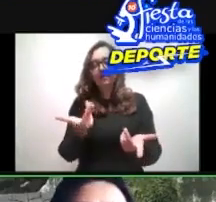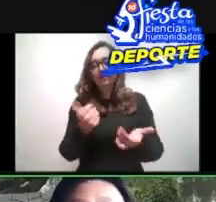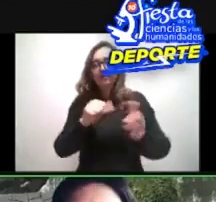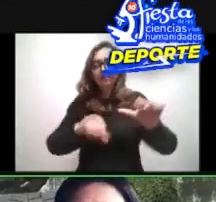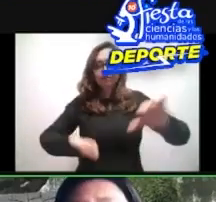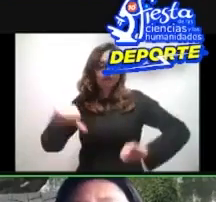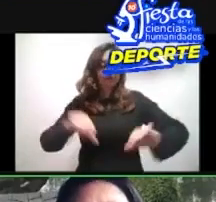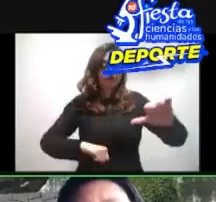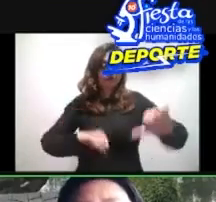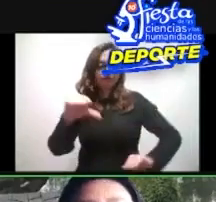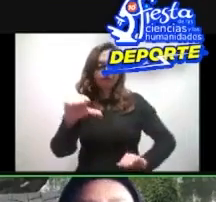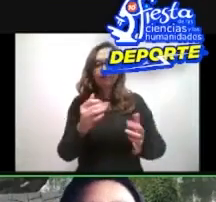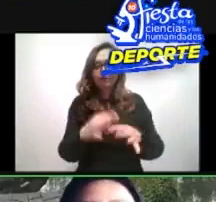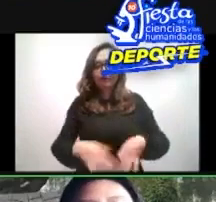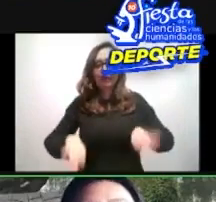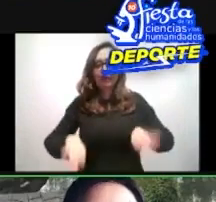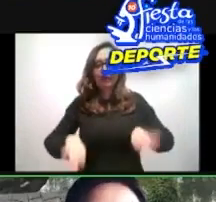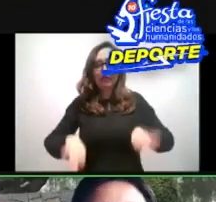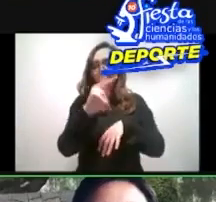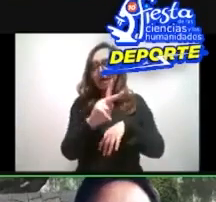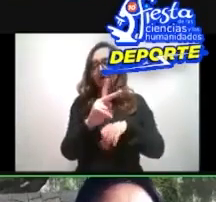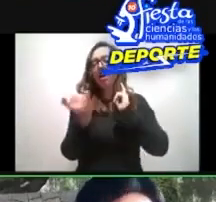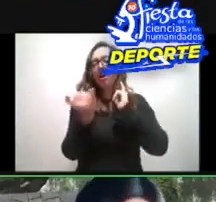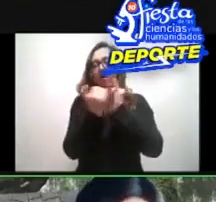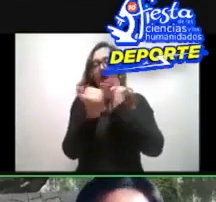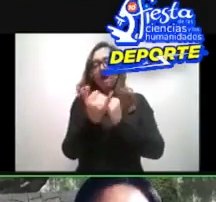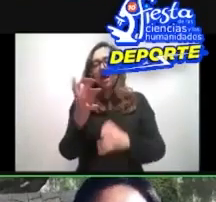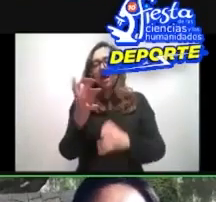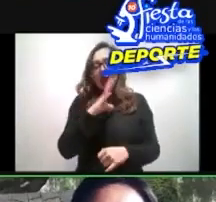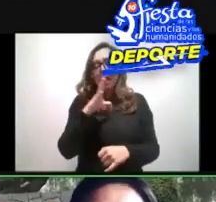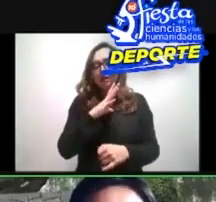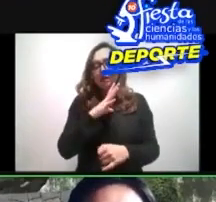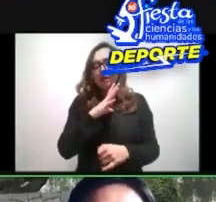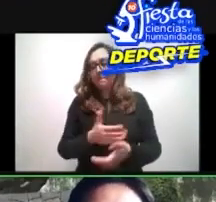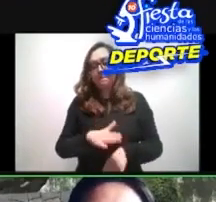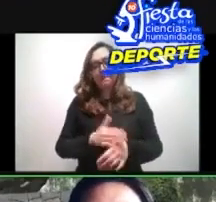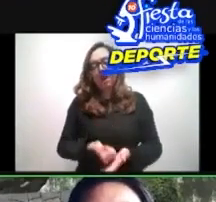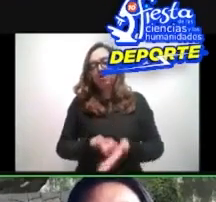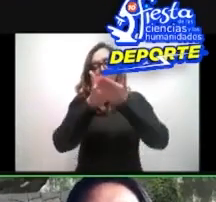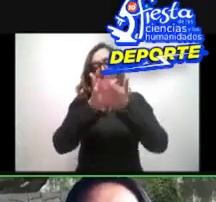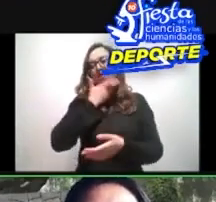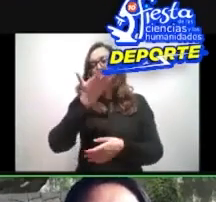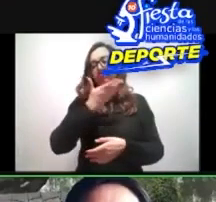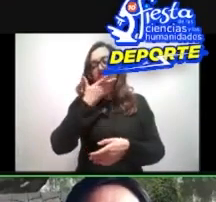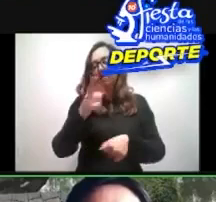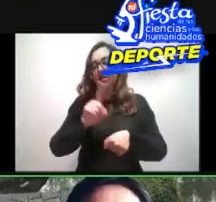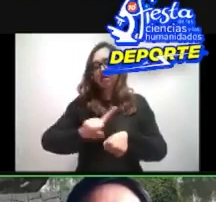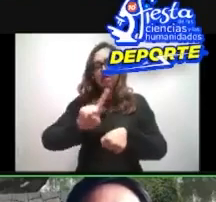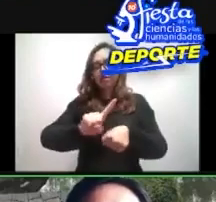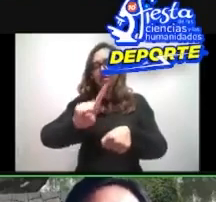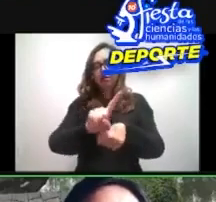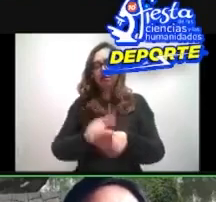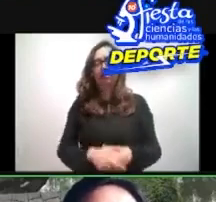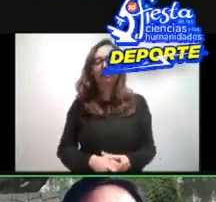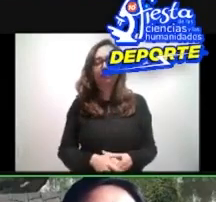pero vemos también mucho impacto sobre nuestro funcionamiento cotidiano. Además de esto, ¿qué es